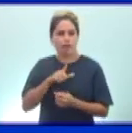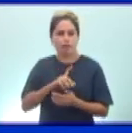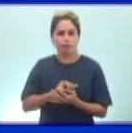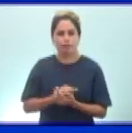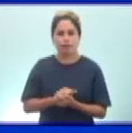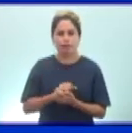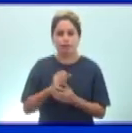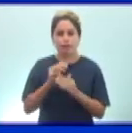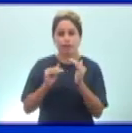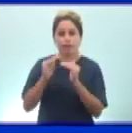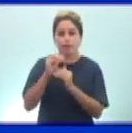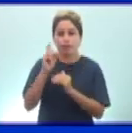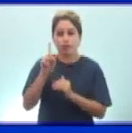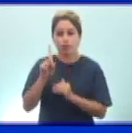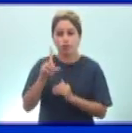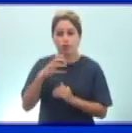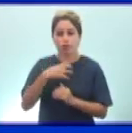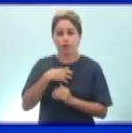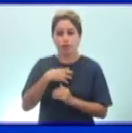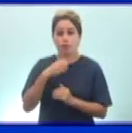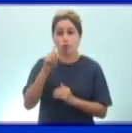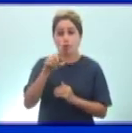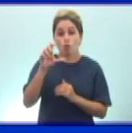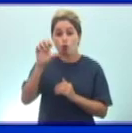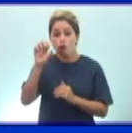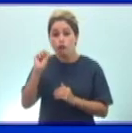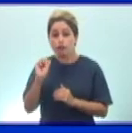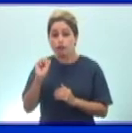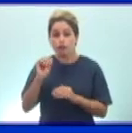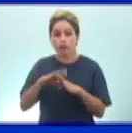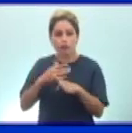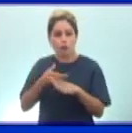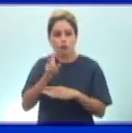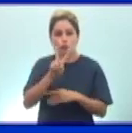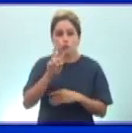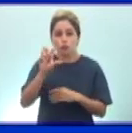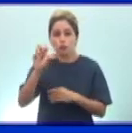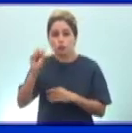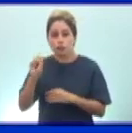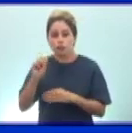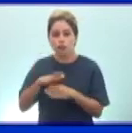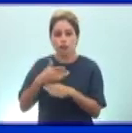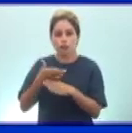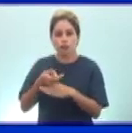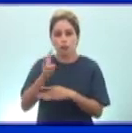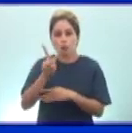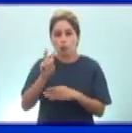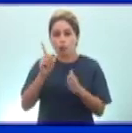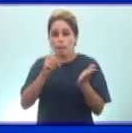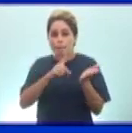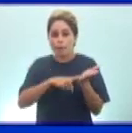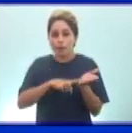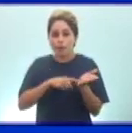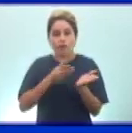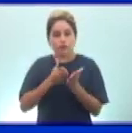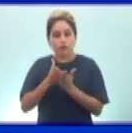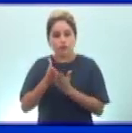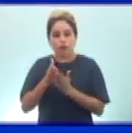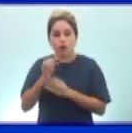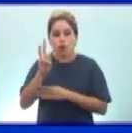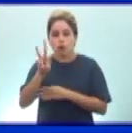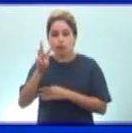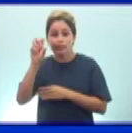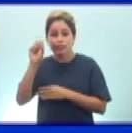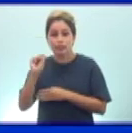subniveles 1S, después completaríamos los 2S, a continuación los 2P, seguidos los 3S,